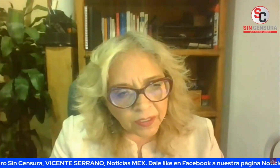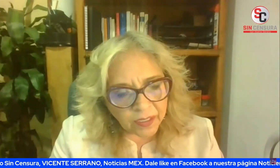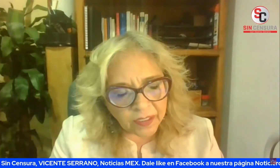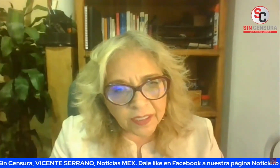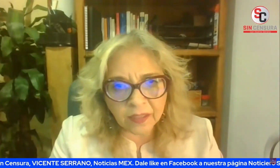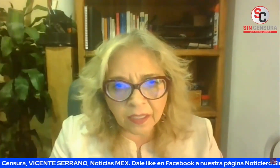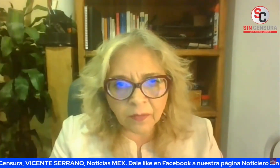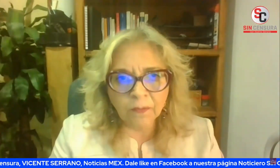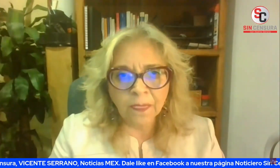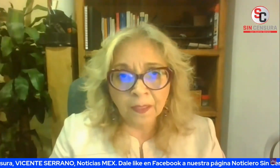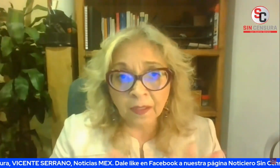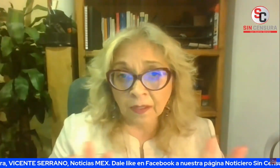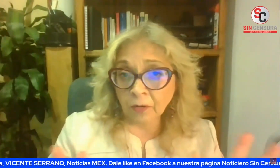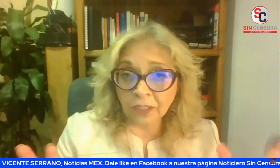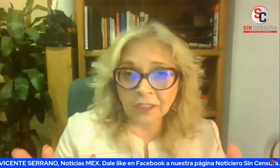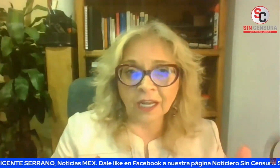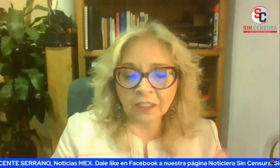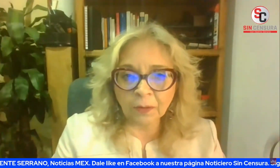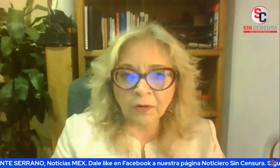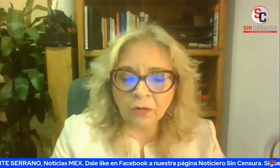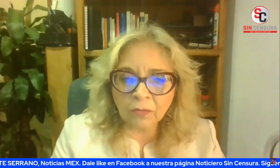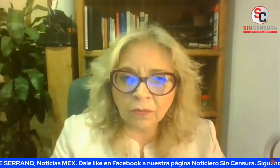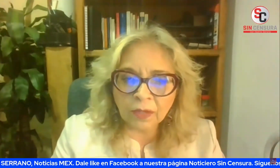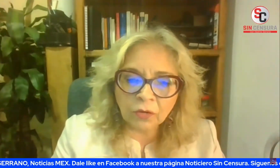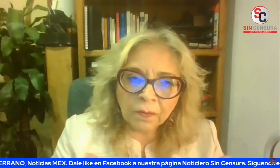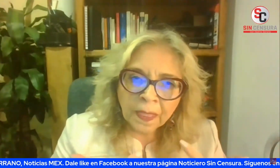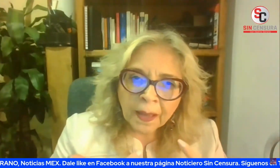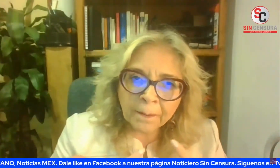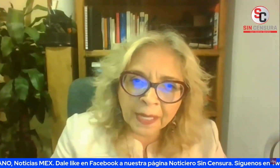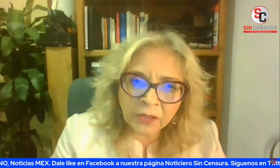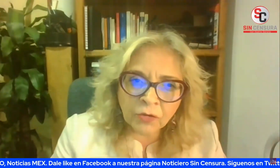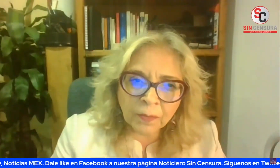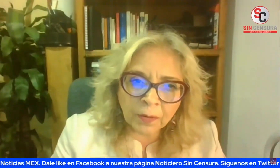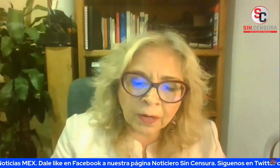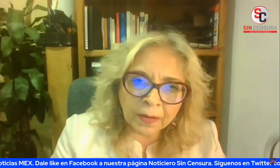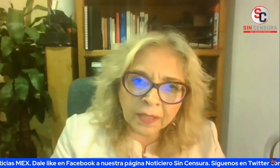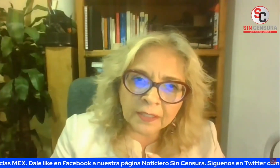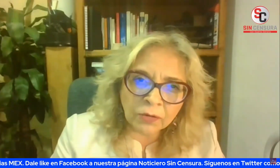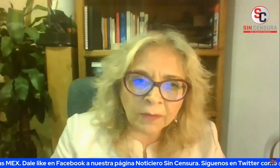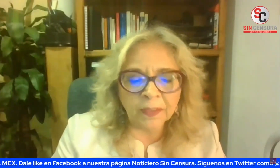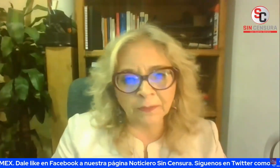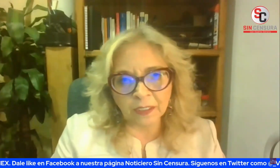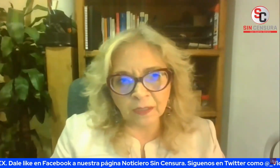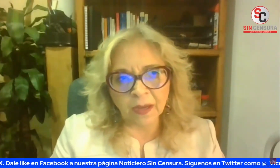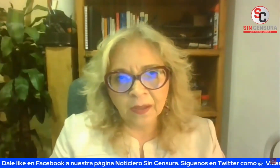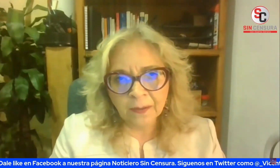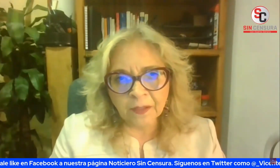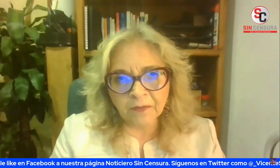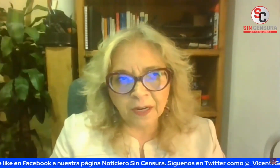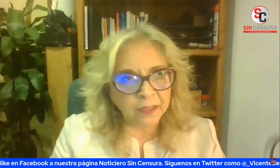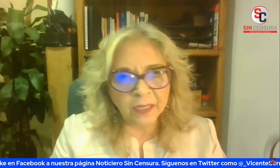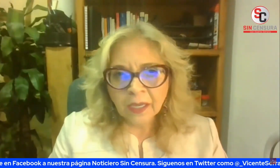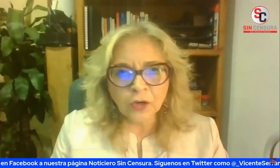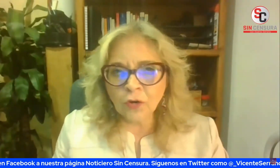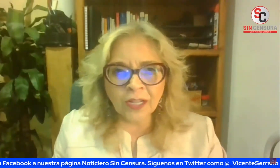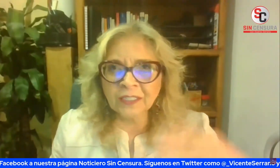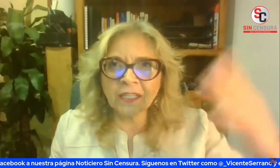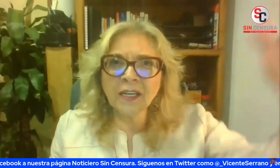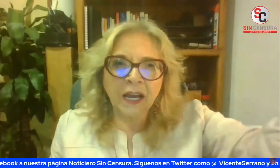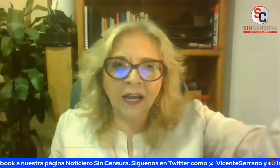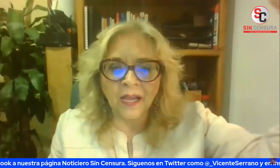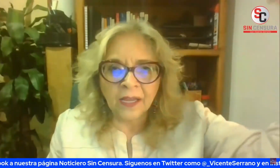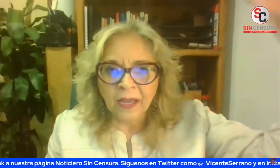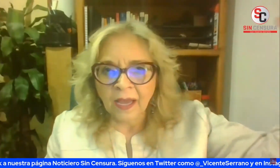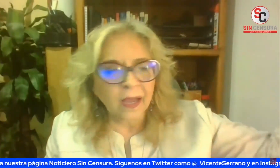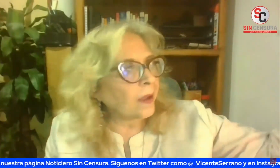ejecutivo, legislativo, judicial, espero en algún momento, viendo el problema desde una perspectiva diferente. No es